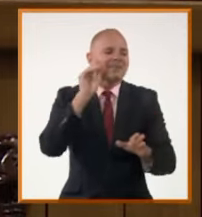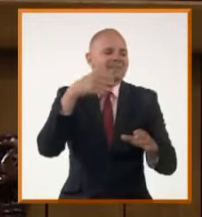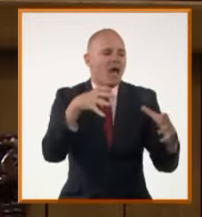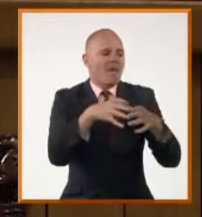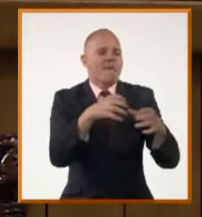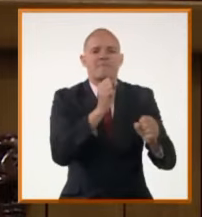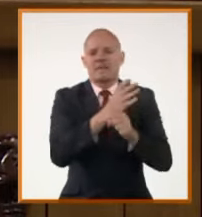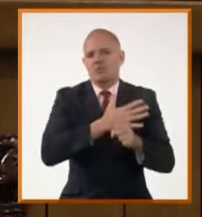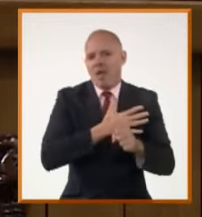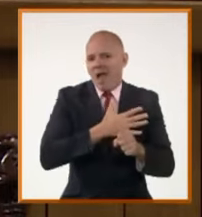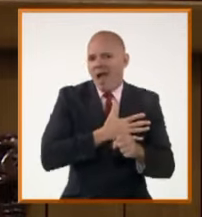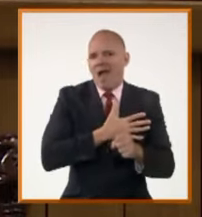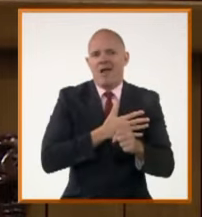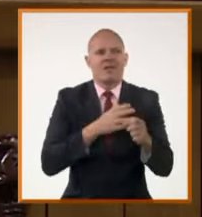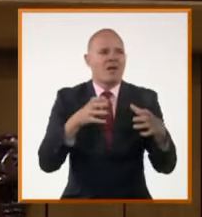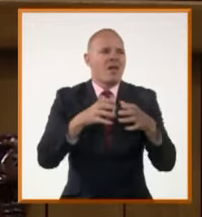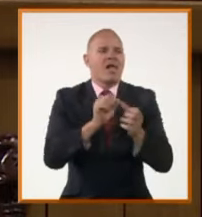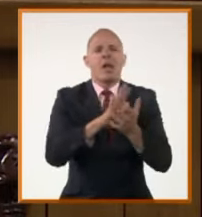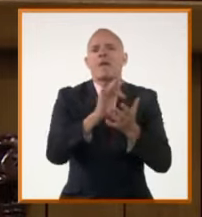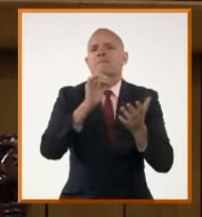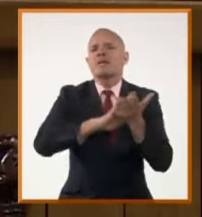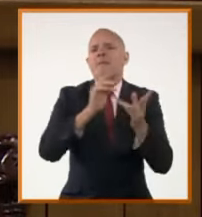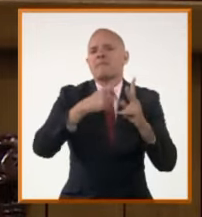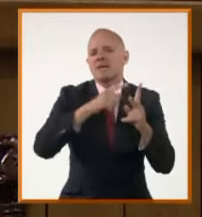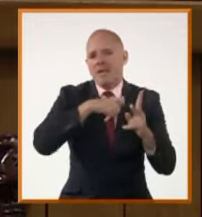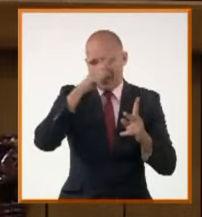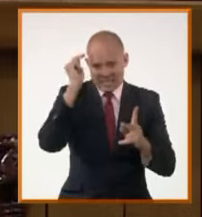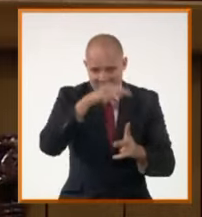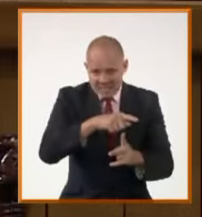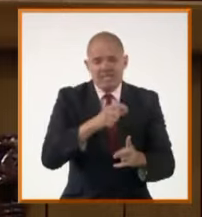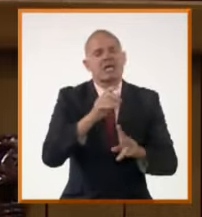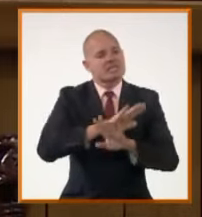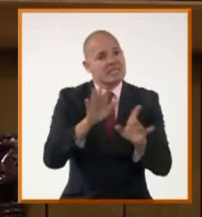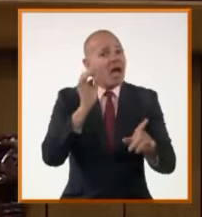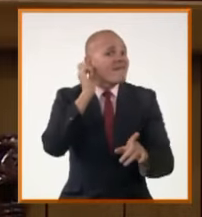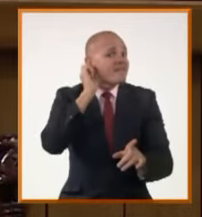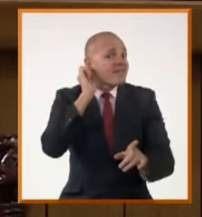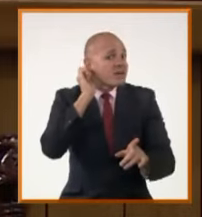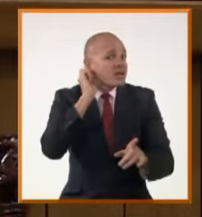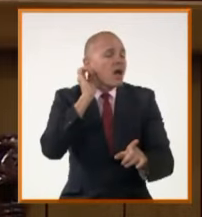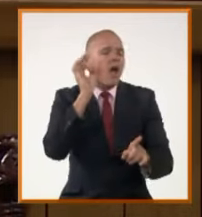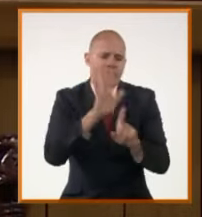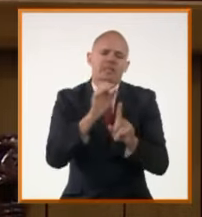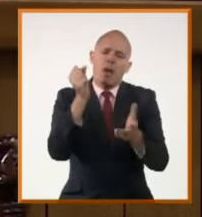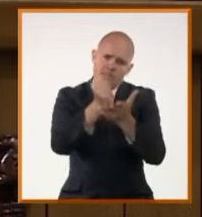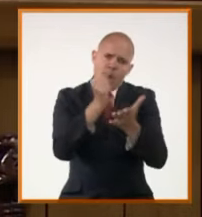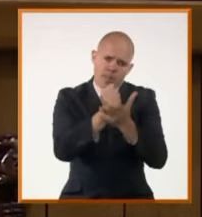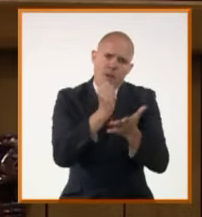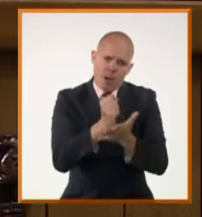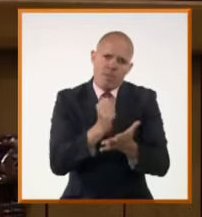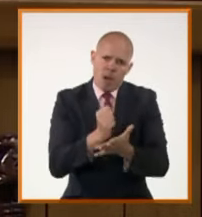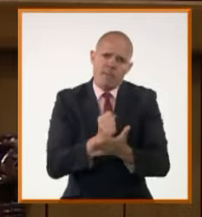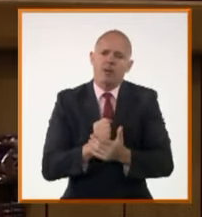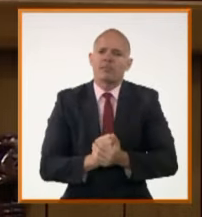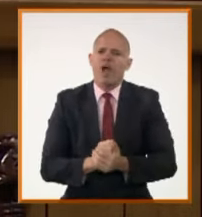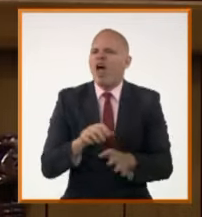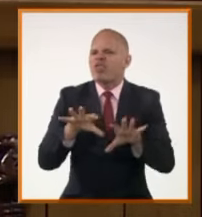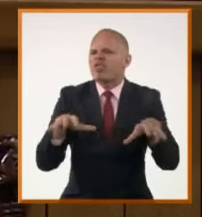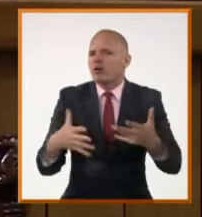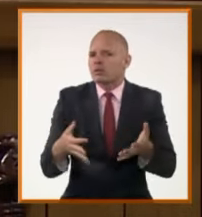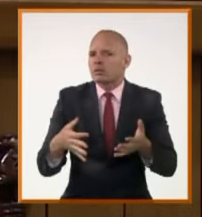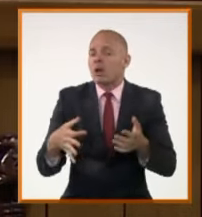estando listos los municipios, vamos a irlo extendiendo hasta que logremos descentralizar totalmente esto a